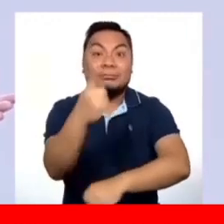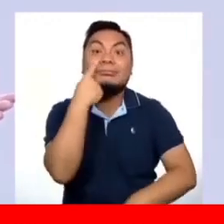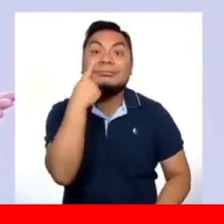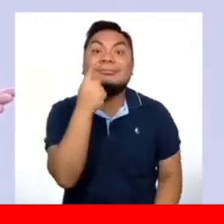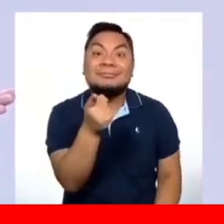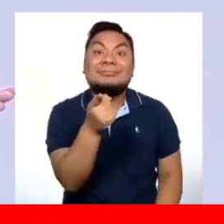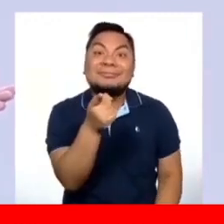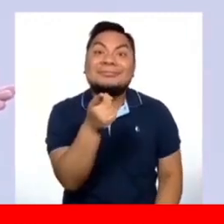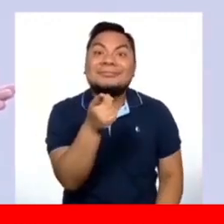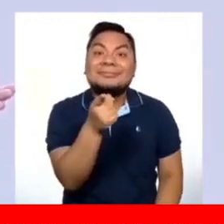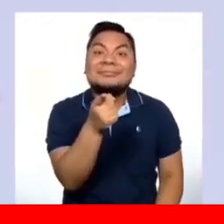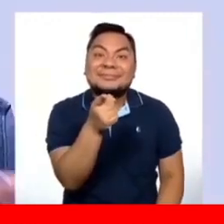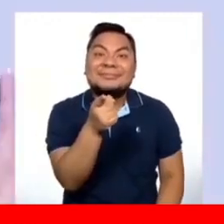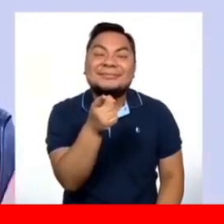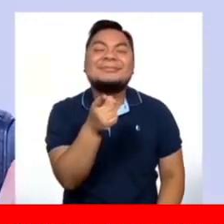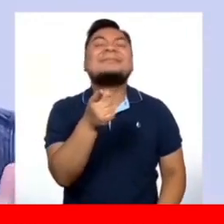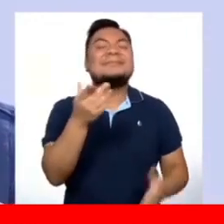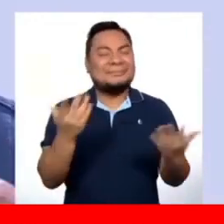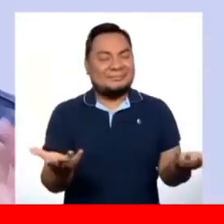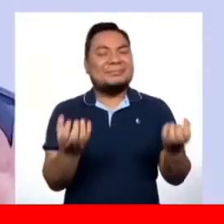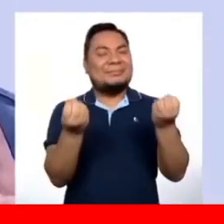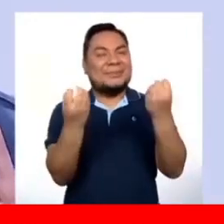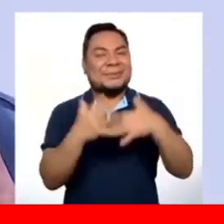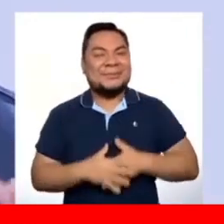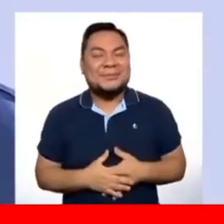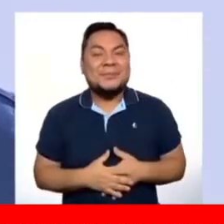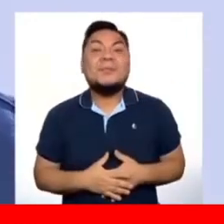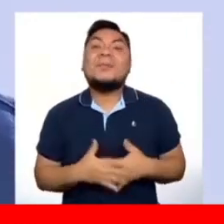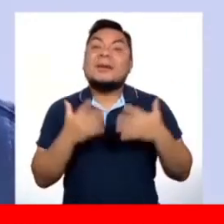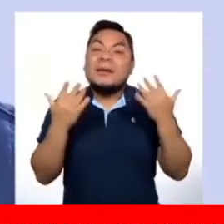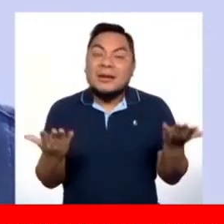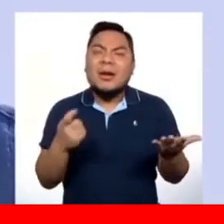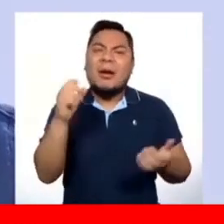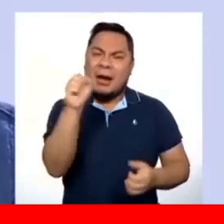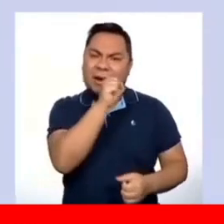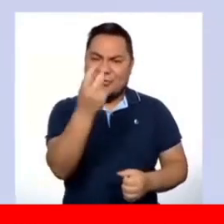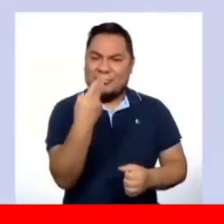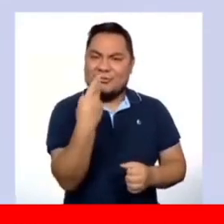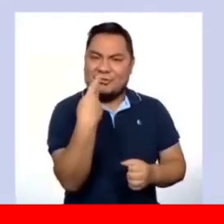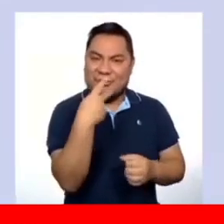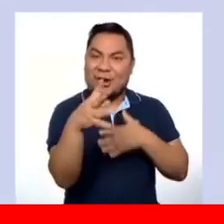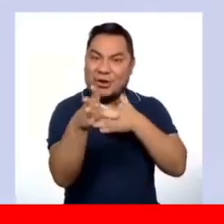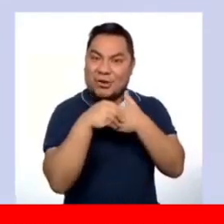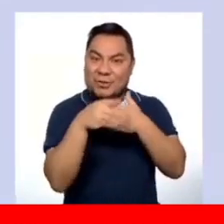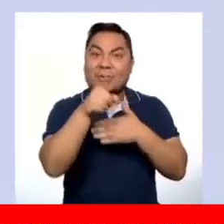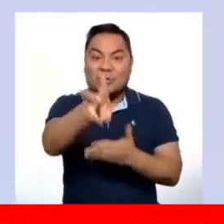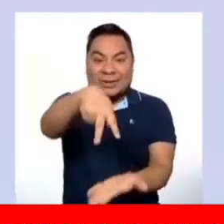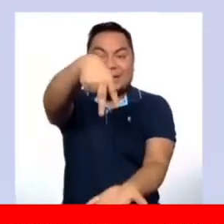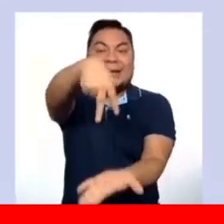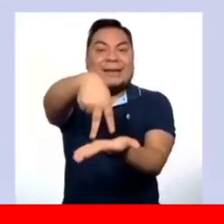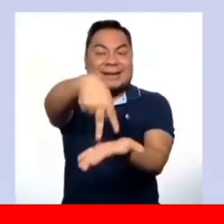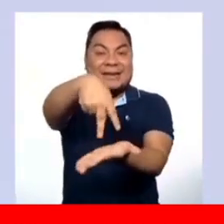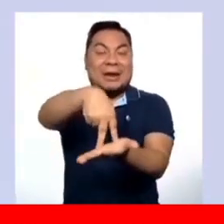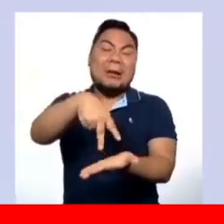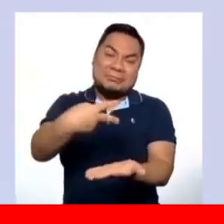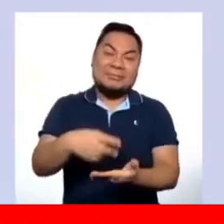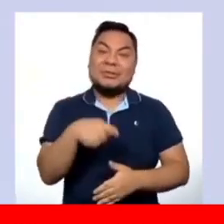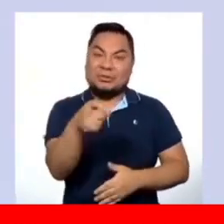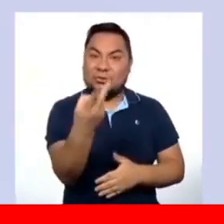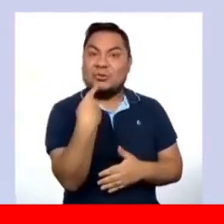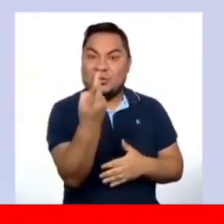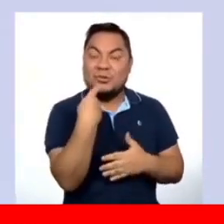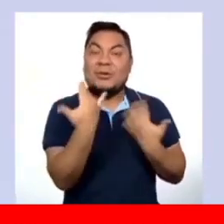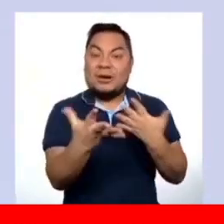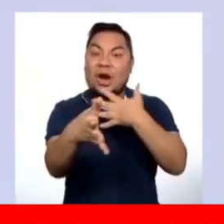conocen? ¡Sí! Muy bien, entonces, cántenla conmigo. Bueno, pónganse de pie para bailarla también y